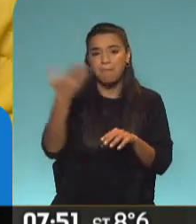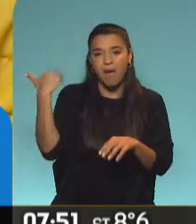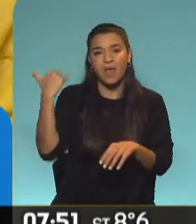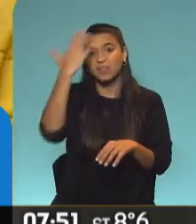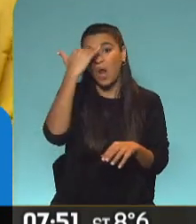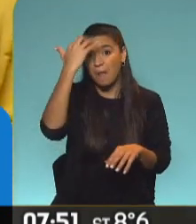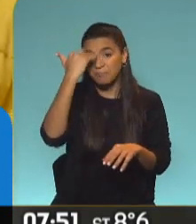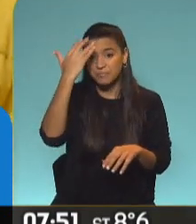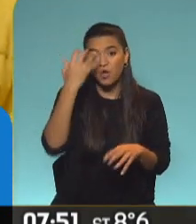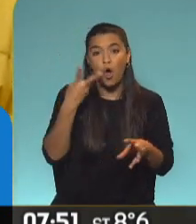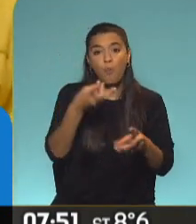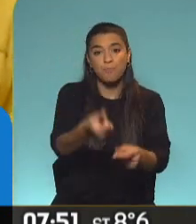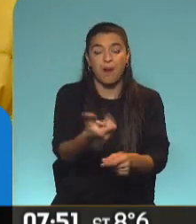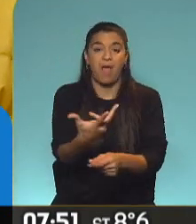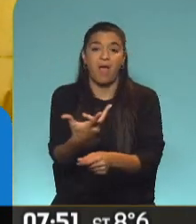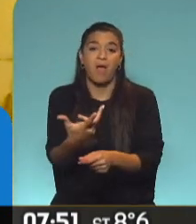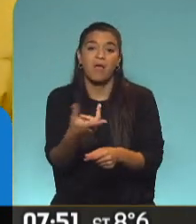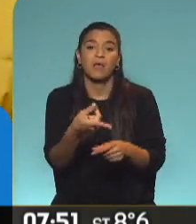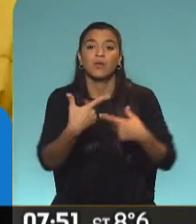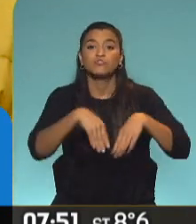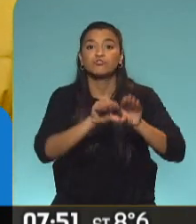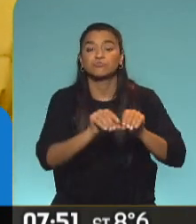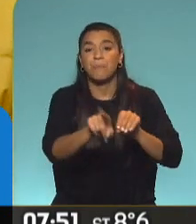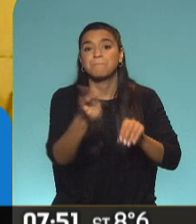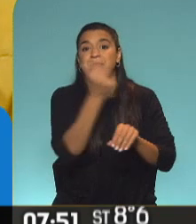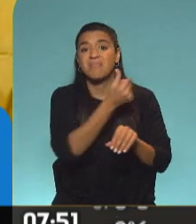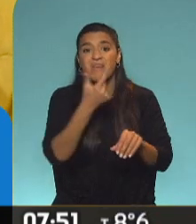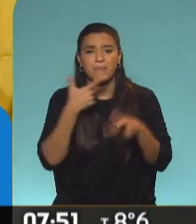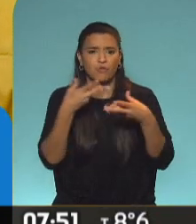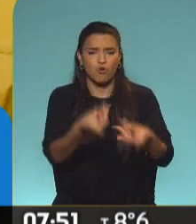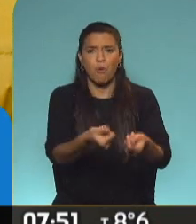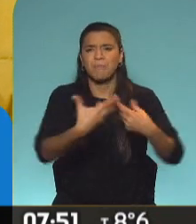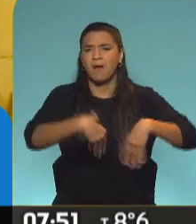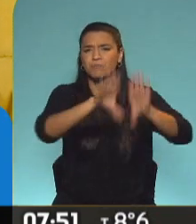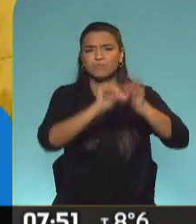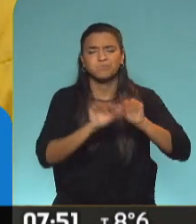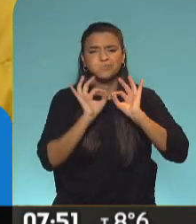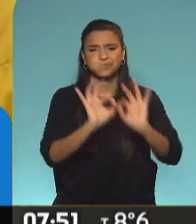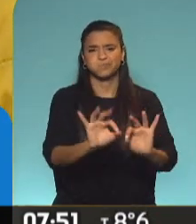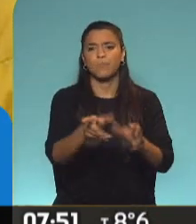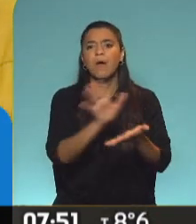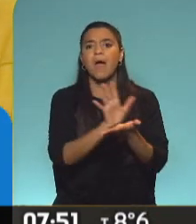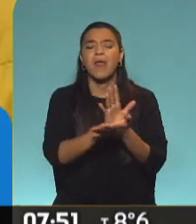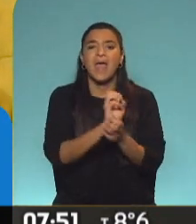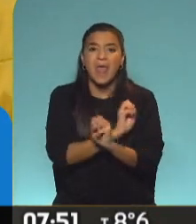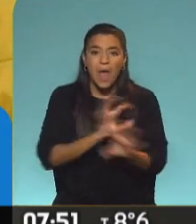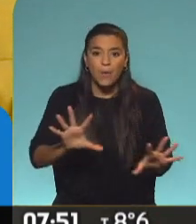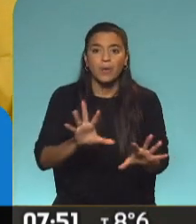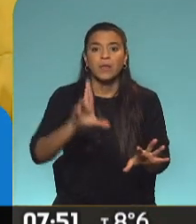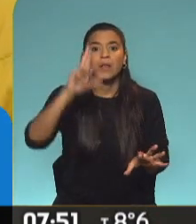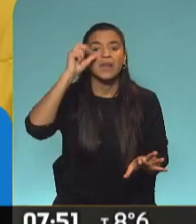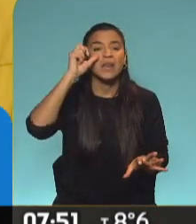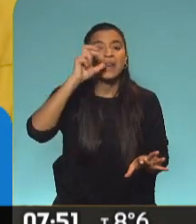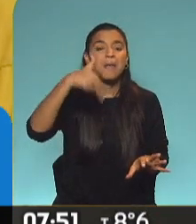Trump, comprando las dosis totales de un medicamento, de un tratamiento que tiene para los casos severos, que es el